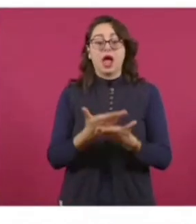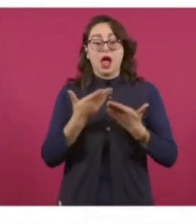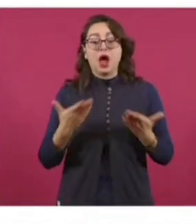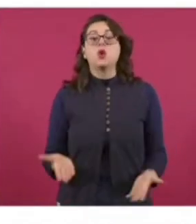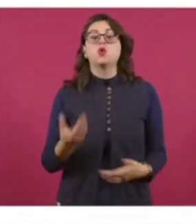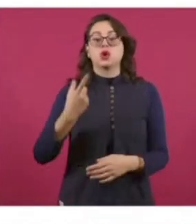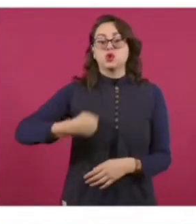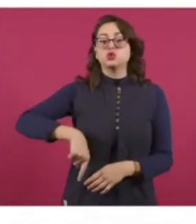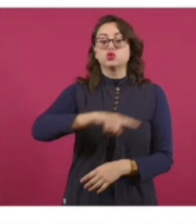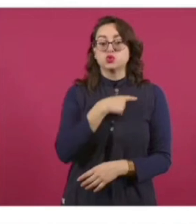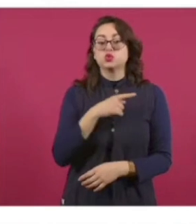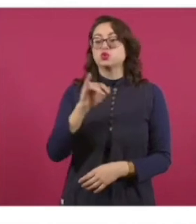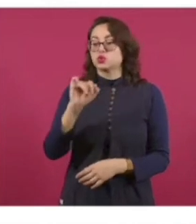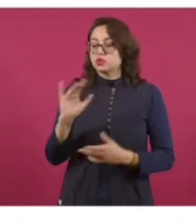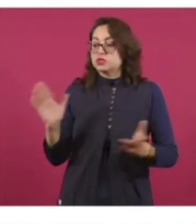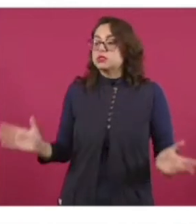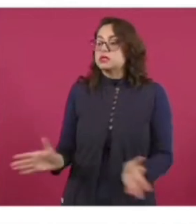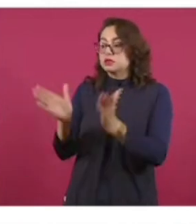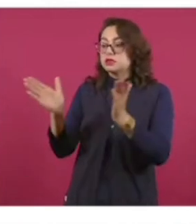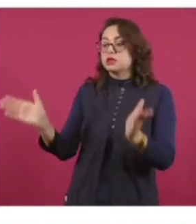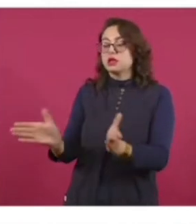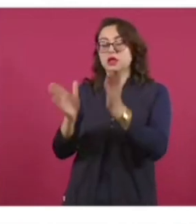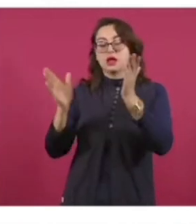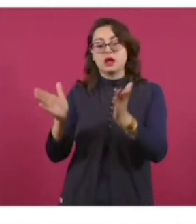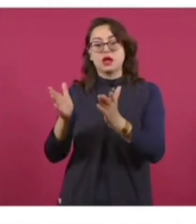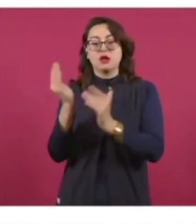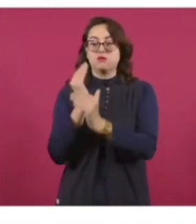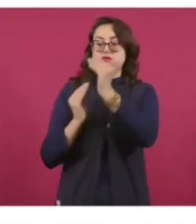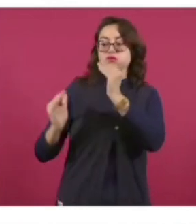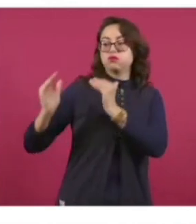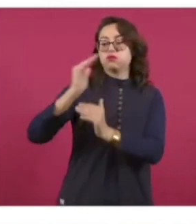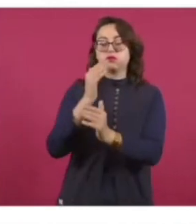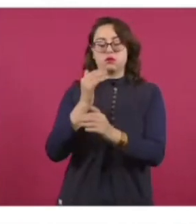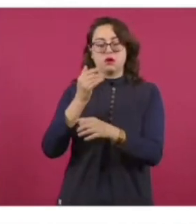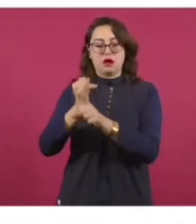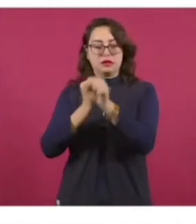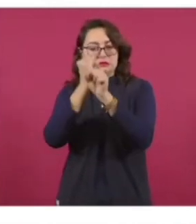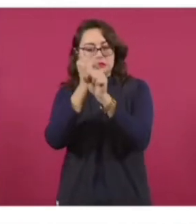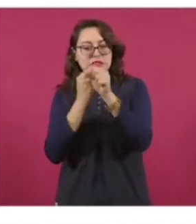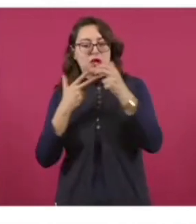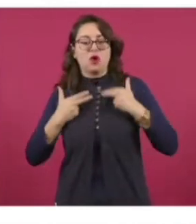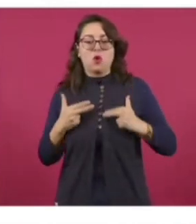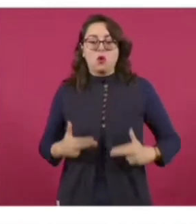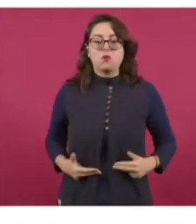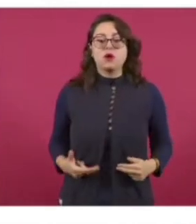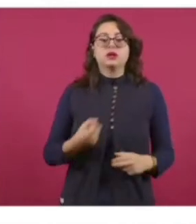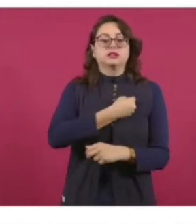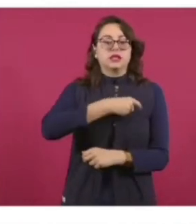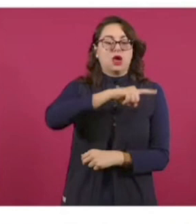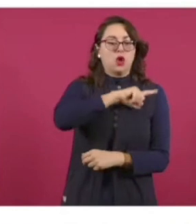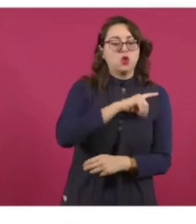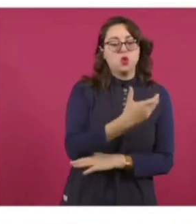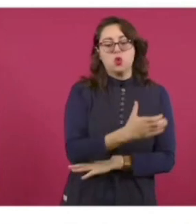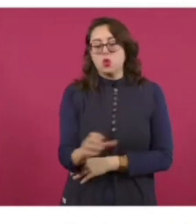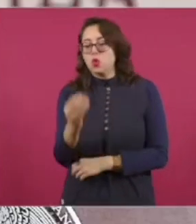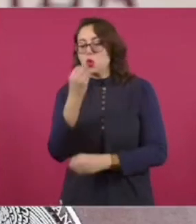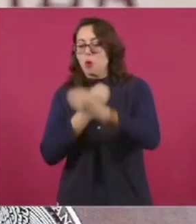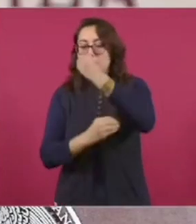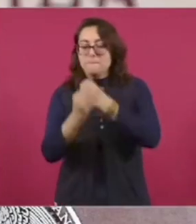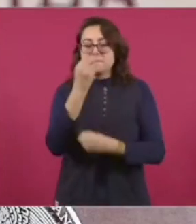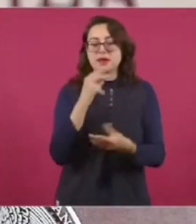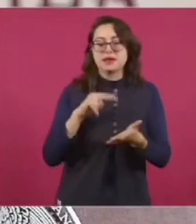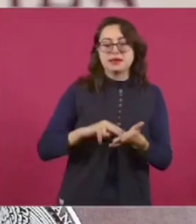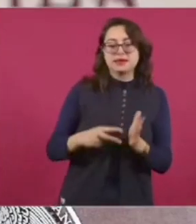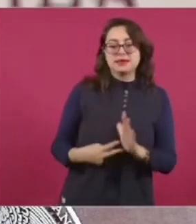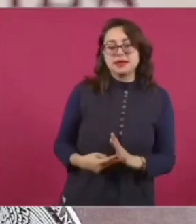orientados a los campos de humanidades y áreas prioritarias como salud, producción de alimentos, ingenierías o